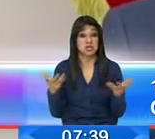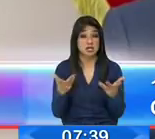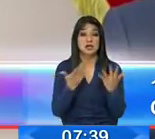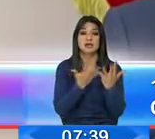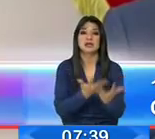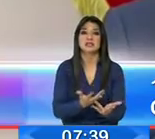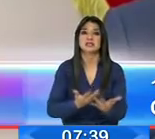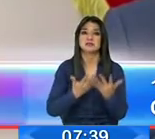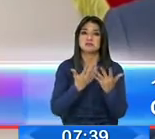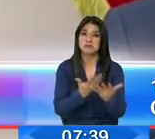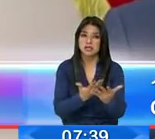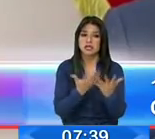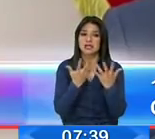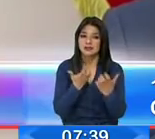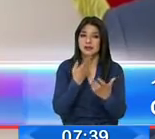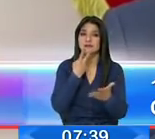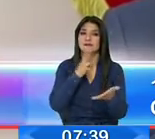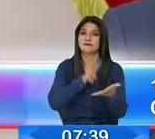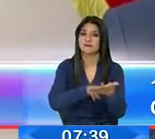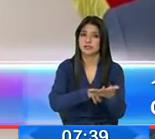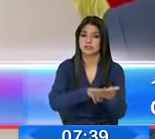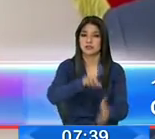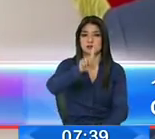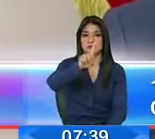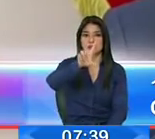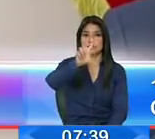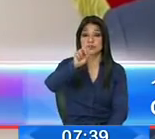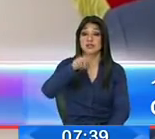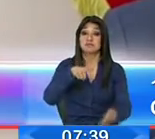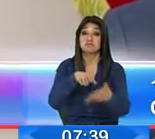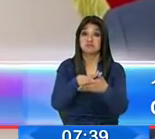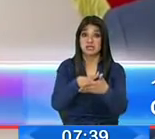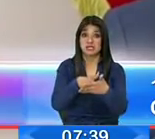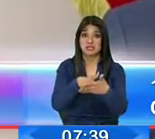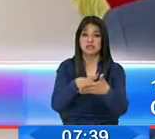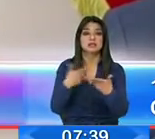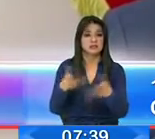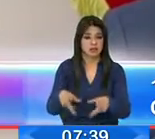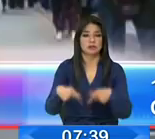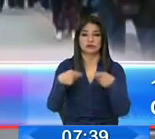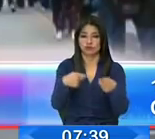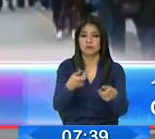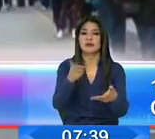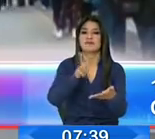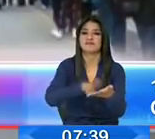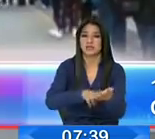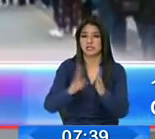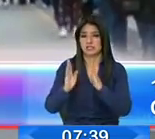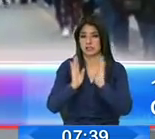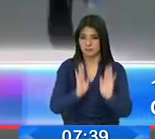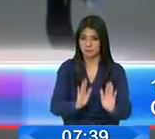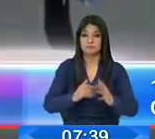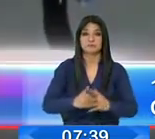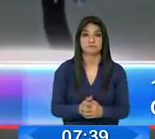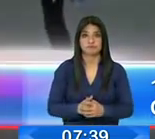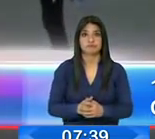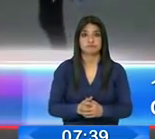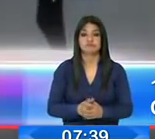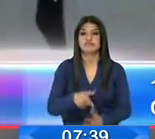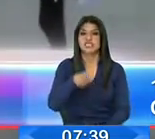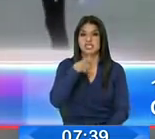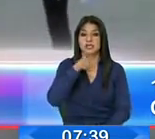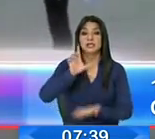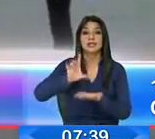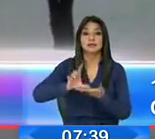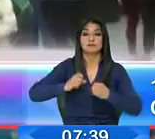del proceso de regularización. Son 130,000 aproximadamente quienes han recibido visa previa. En este esfuerzo conjunto están Lima y